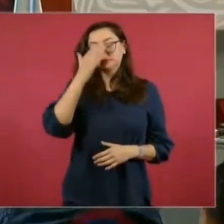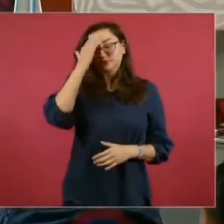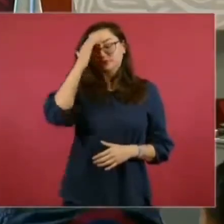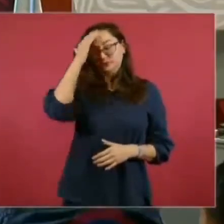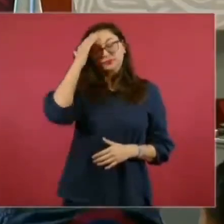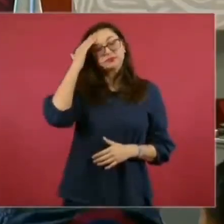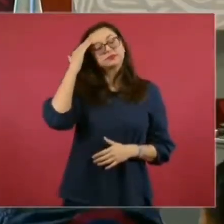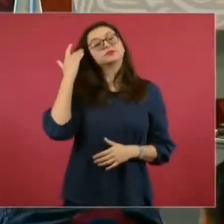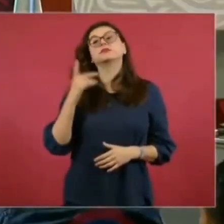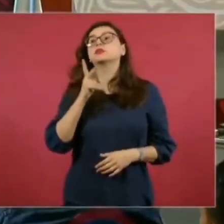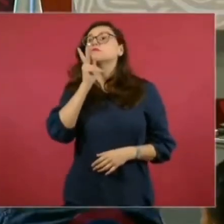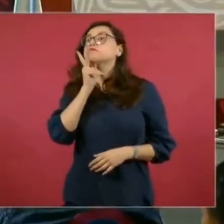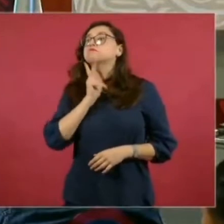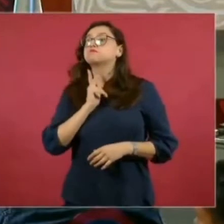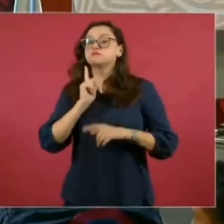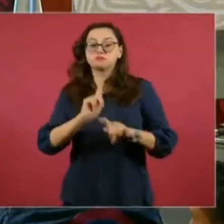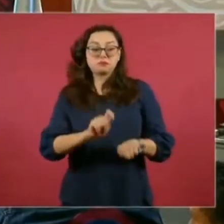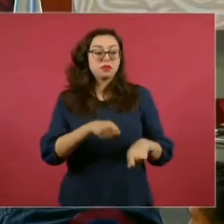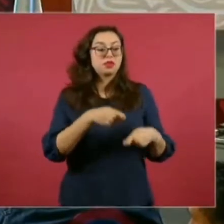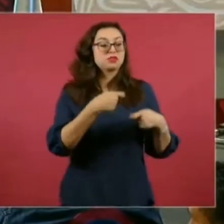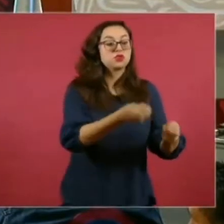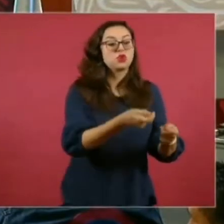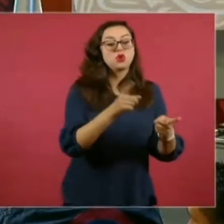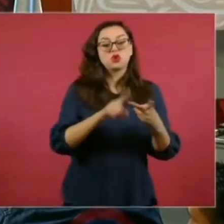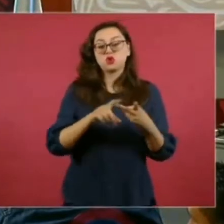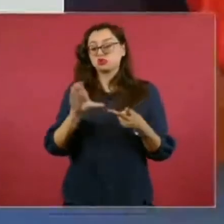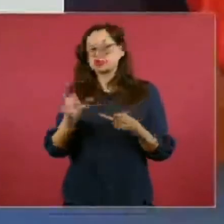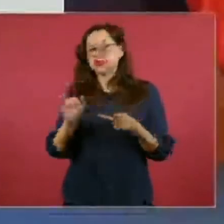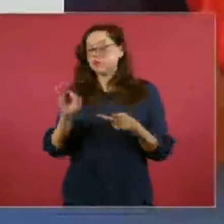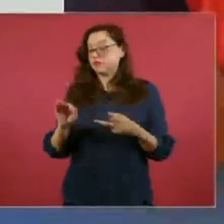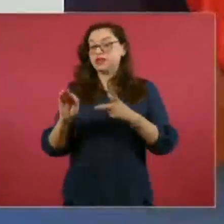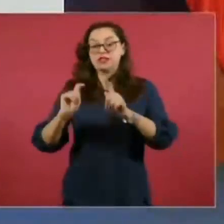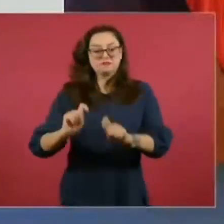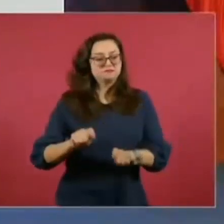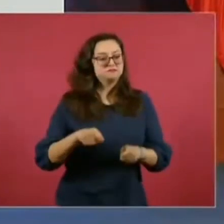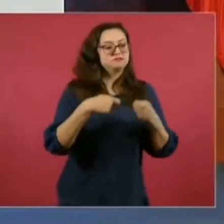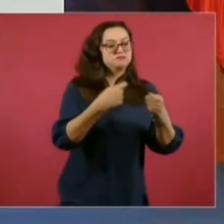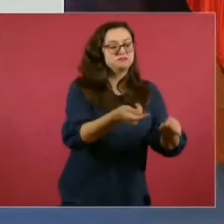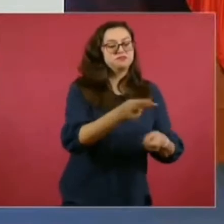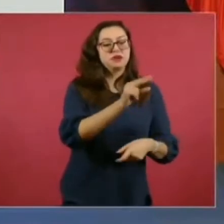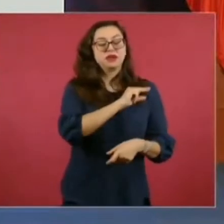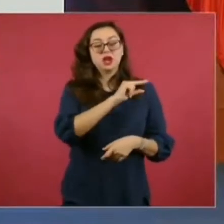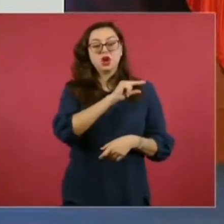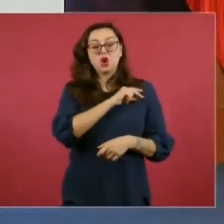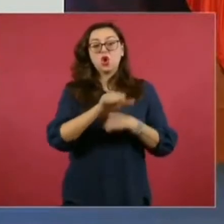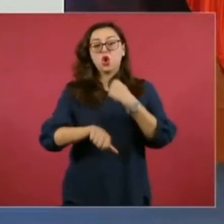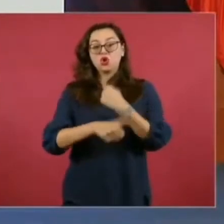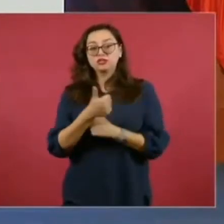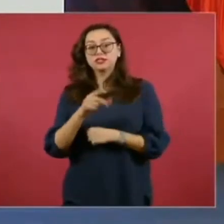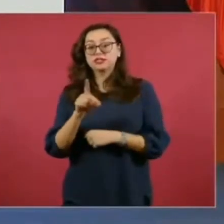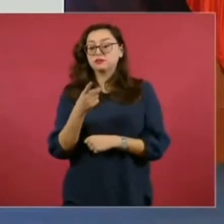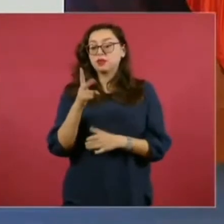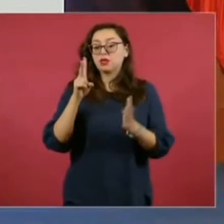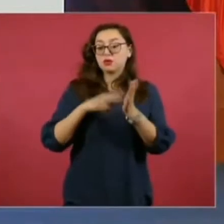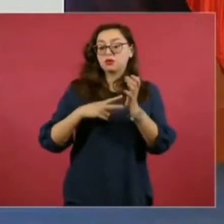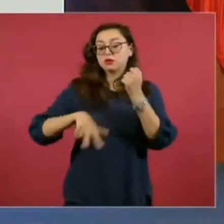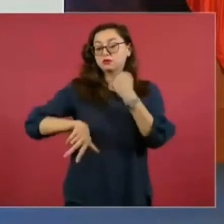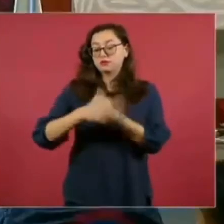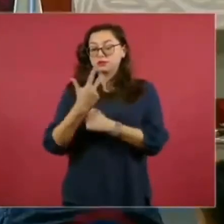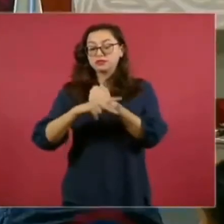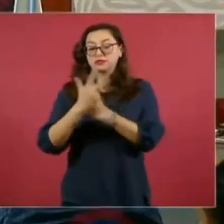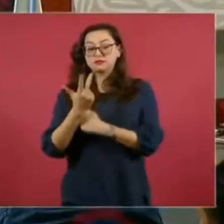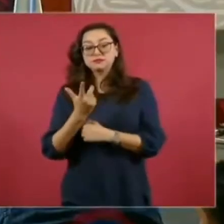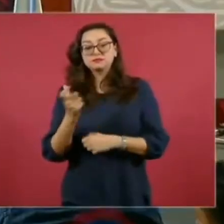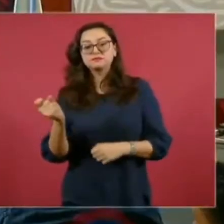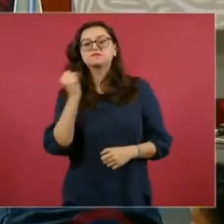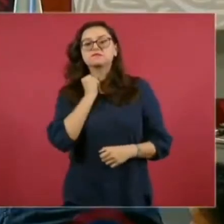de Petróleos Mexicanos y de la Comisión Federal de Electricidad, el 11 de diciembre de 2013 los senadores del viejo régimen